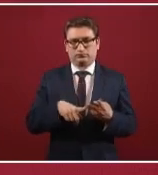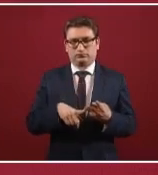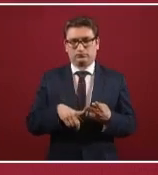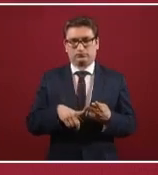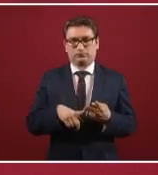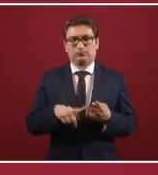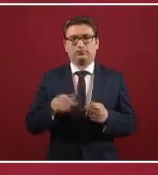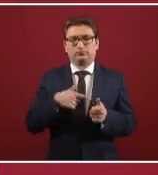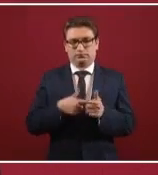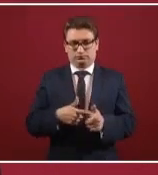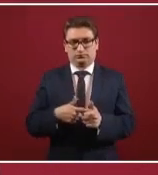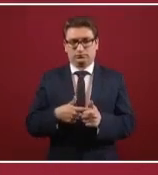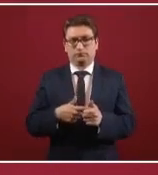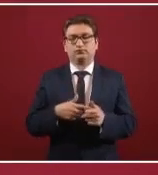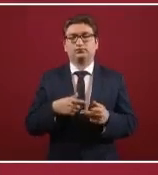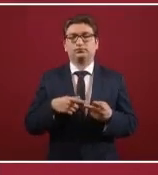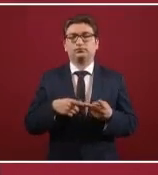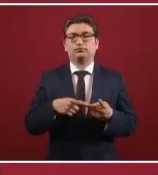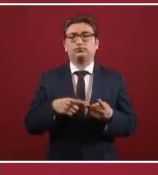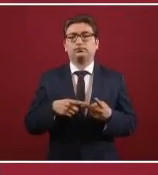nada más